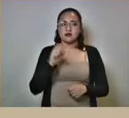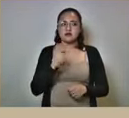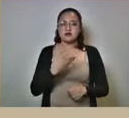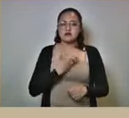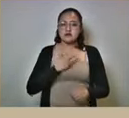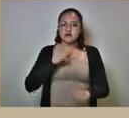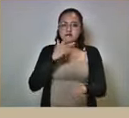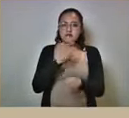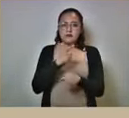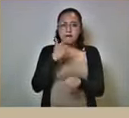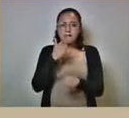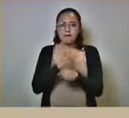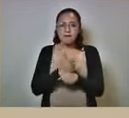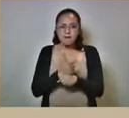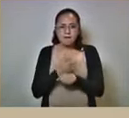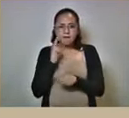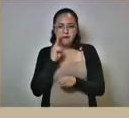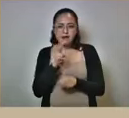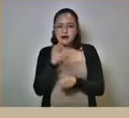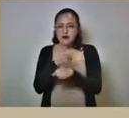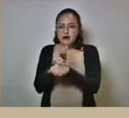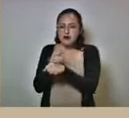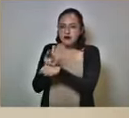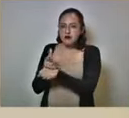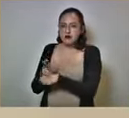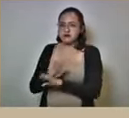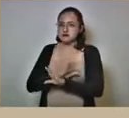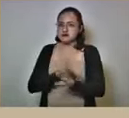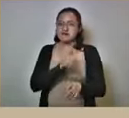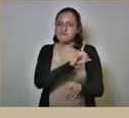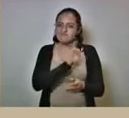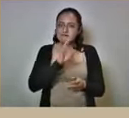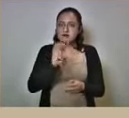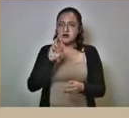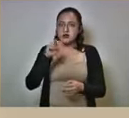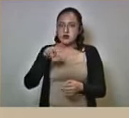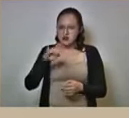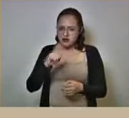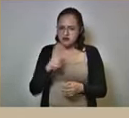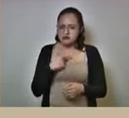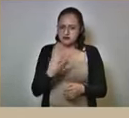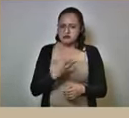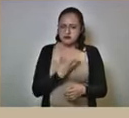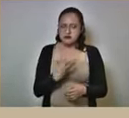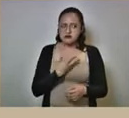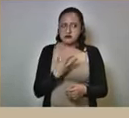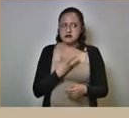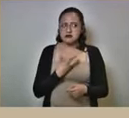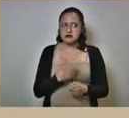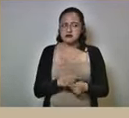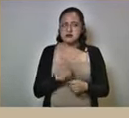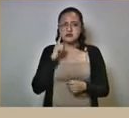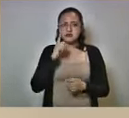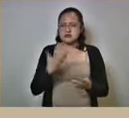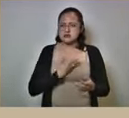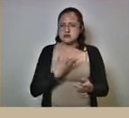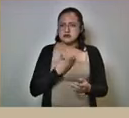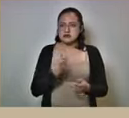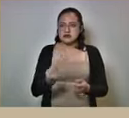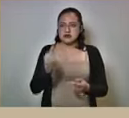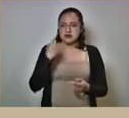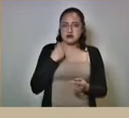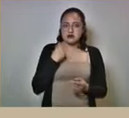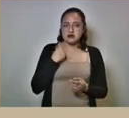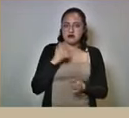Ah, mándaselos a Verónica. Porque incluso ya me amenazó. Mándaselo sí, saber. Señor gobernador, incluso bueno, ya recibí amenazas,